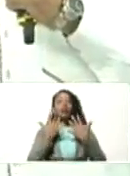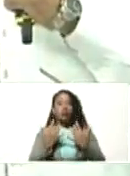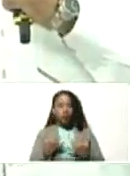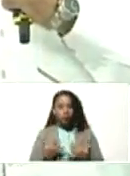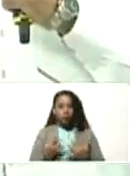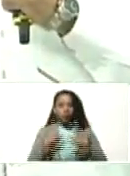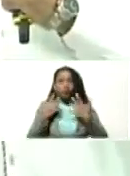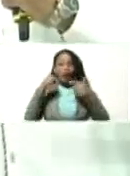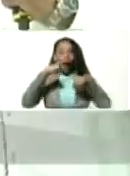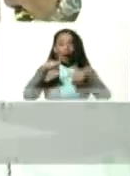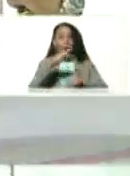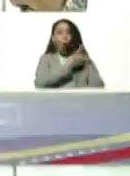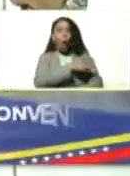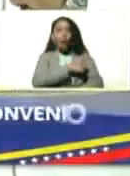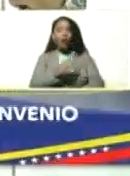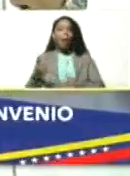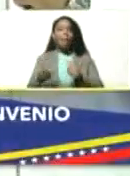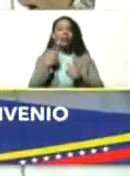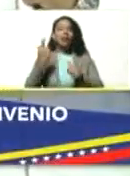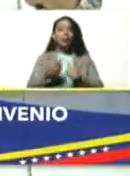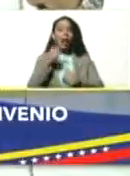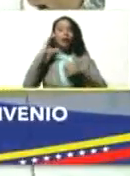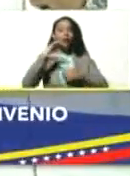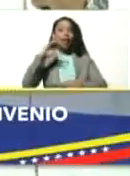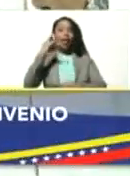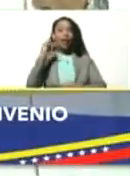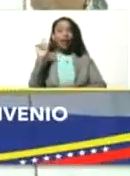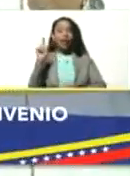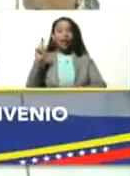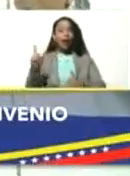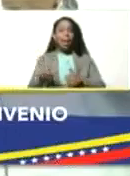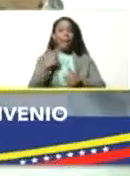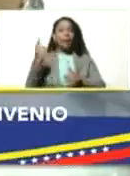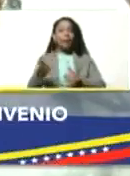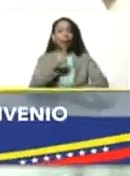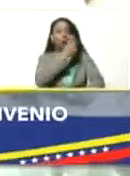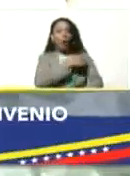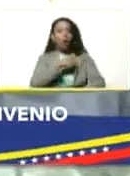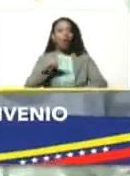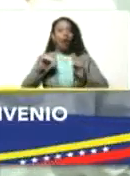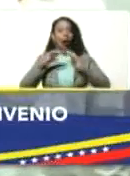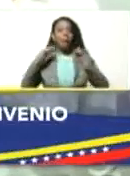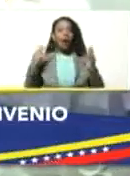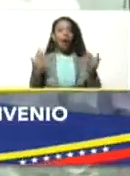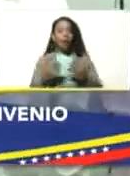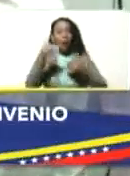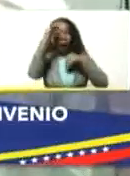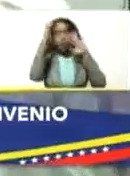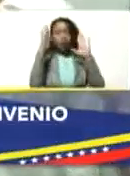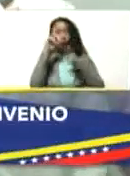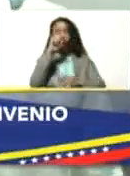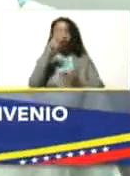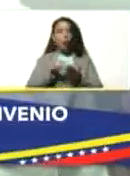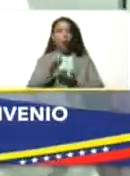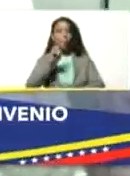centro centinela, uno de los primeros CDI que se aperturó como centinela durante la pandemia. Correcto, para atender en el año